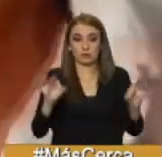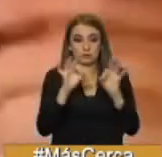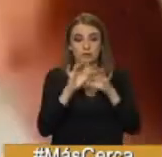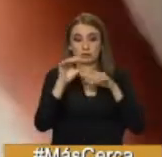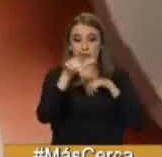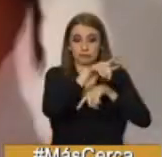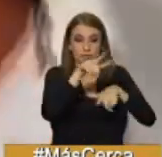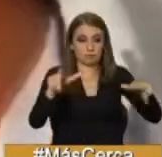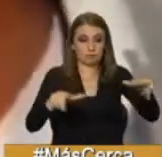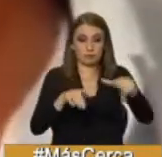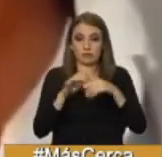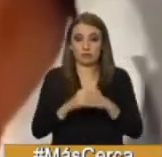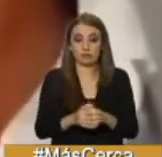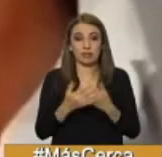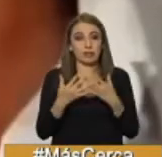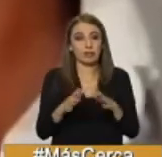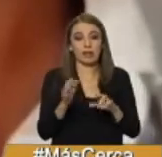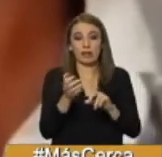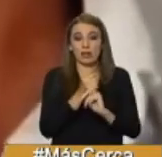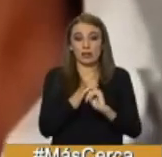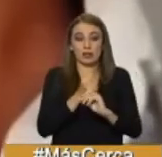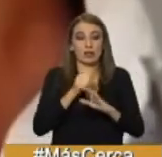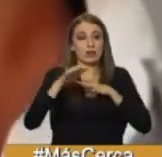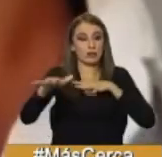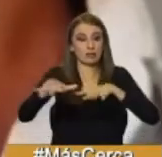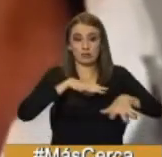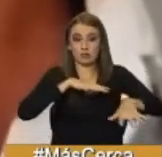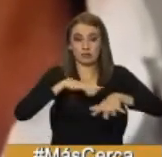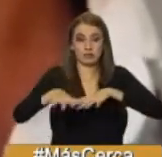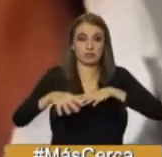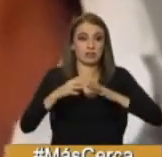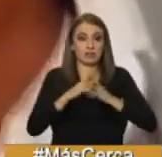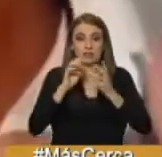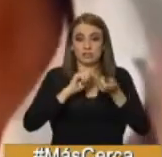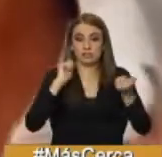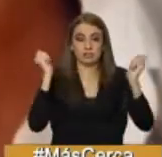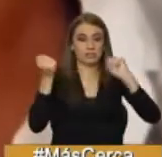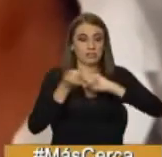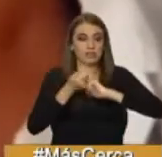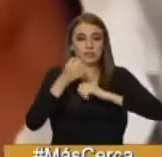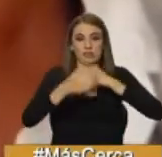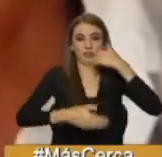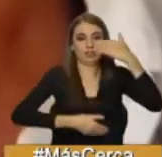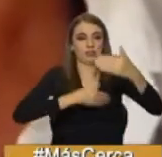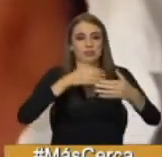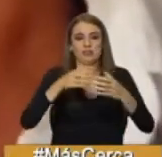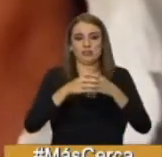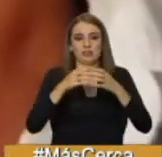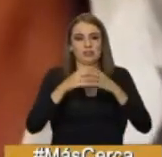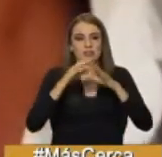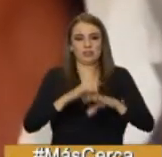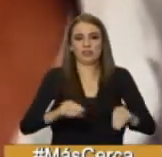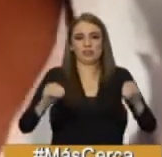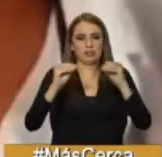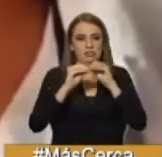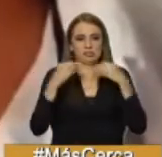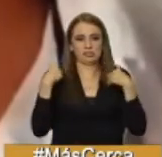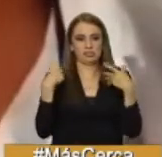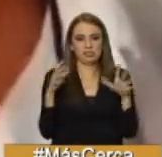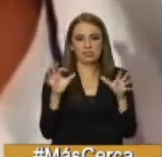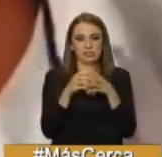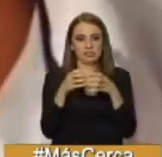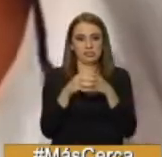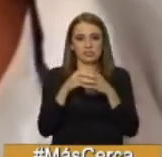que teníamos. Hay que intentar que esta crisis se convierta en una oportunidad que en el día a día muchas veces no teníamos, que es trabajar